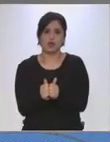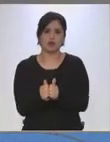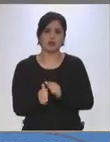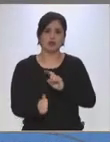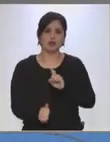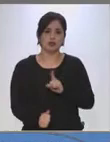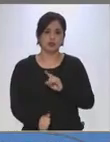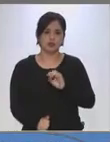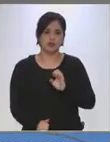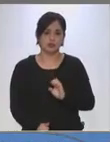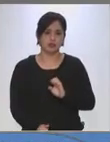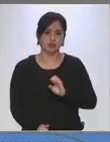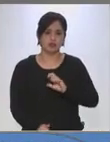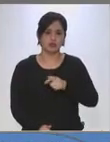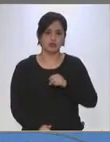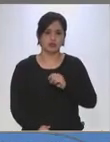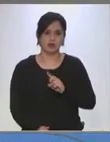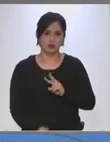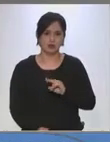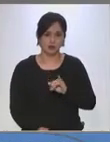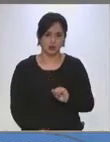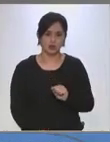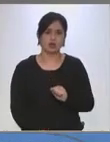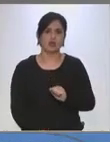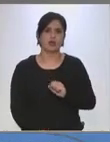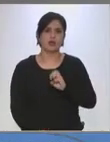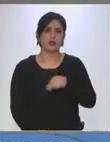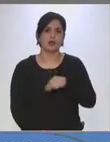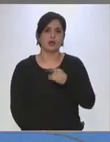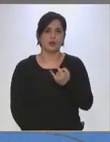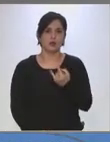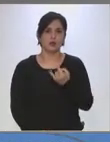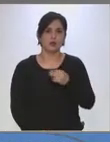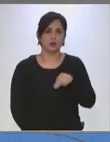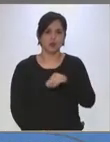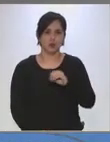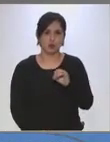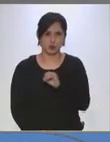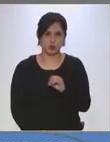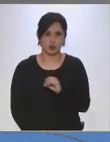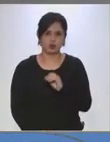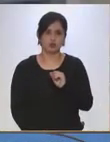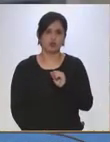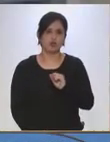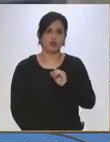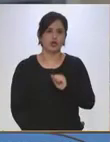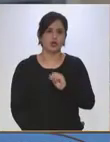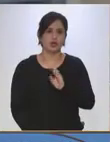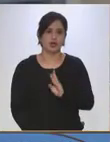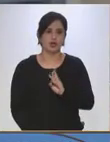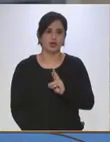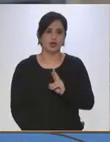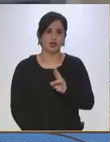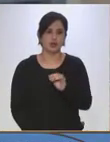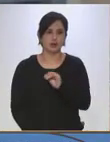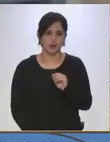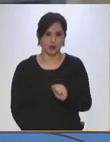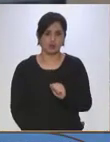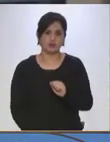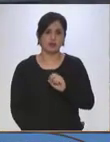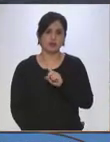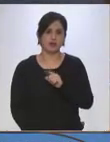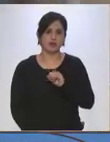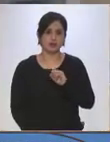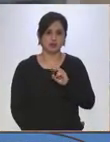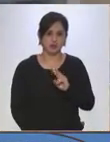francisco muñoz y a ex ex a ex al garcía asistente y ahora ya barça asistente manuel silva